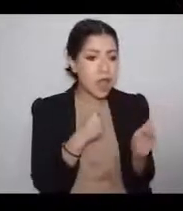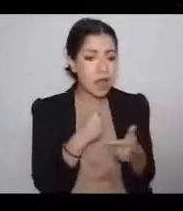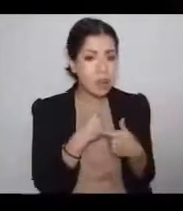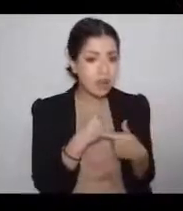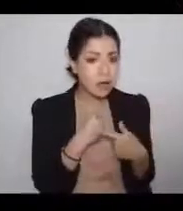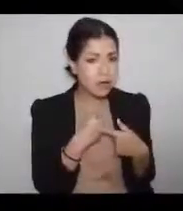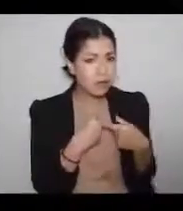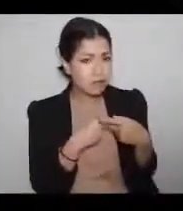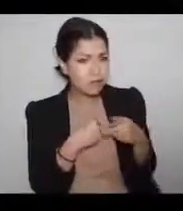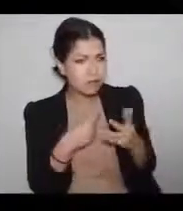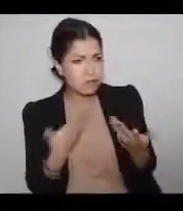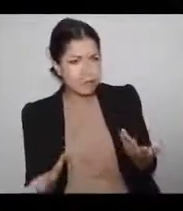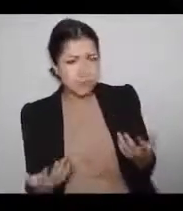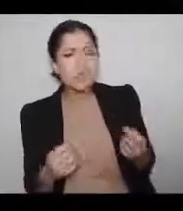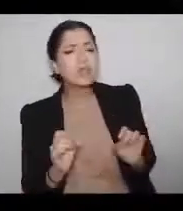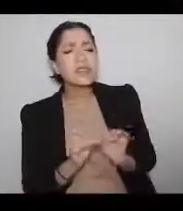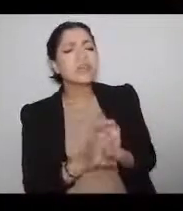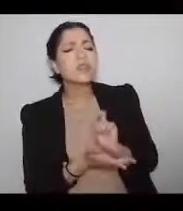¿Y si no?